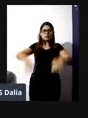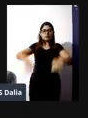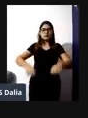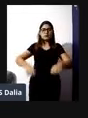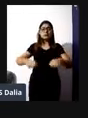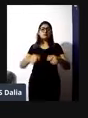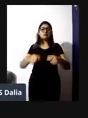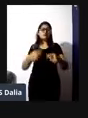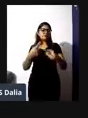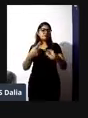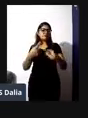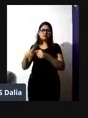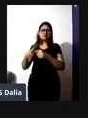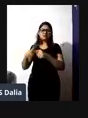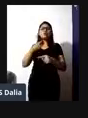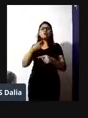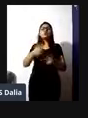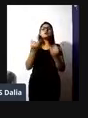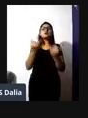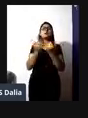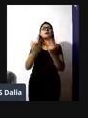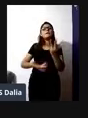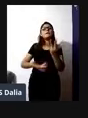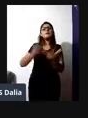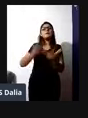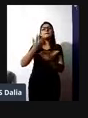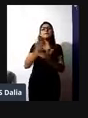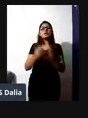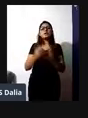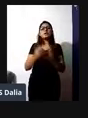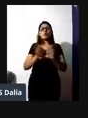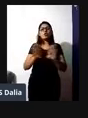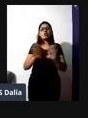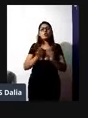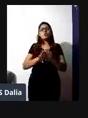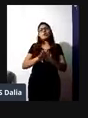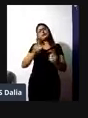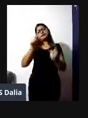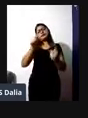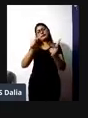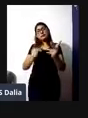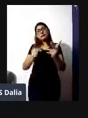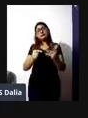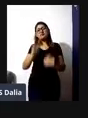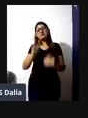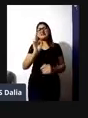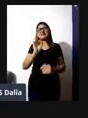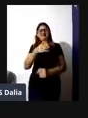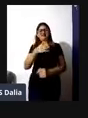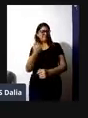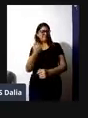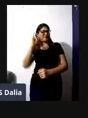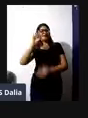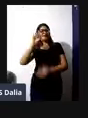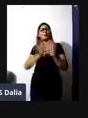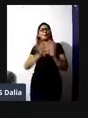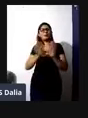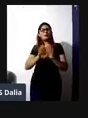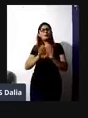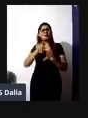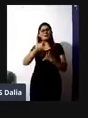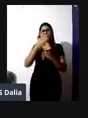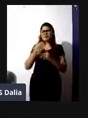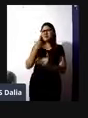de cómo descansar, porque también es muy importante, pareciera un poco de burla, ¿no? Dicen, ¿cómo es posible que quieras descansar